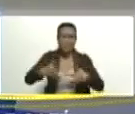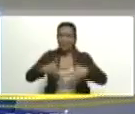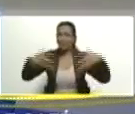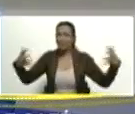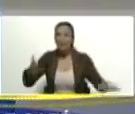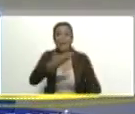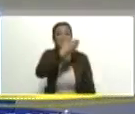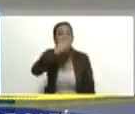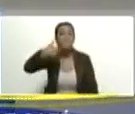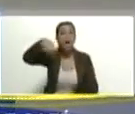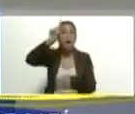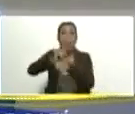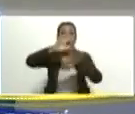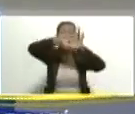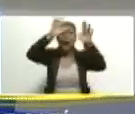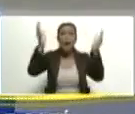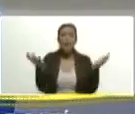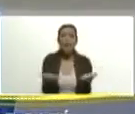El mejor café del mundo.